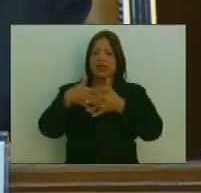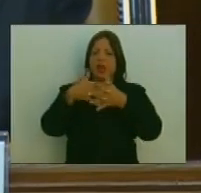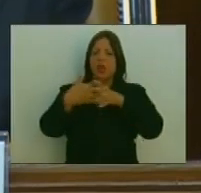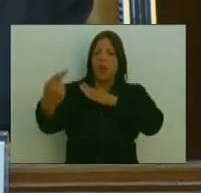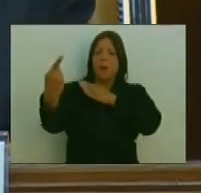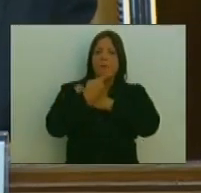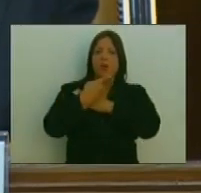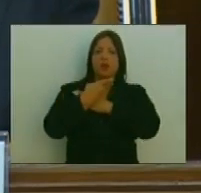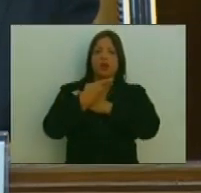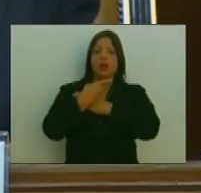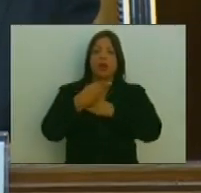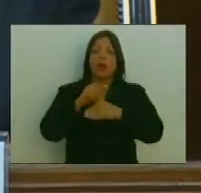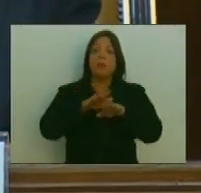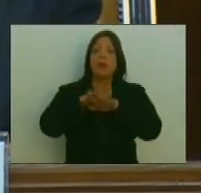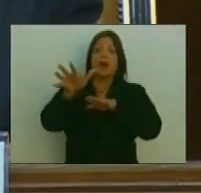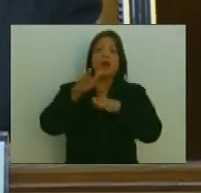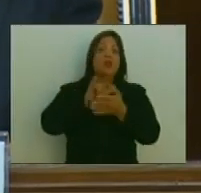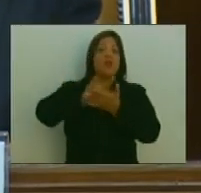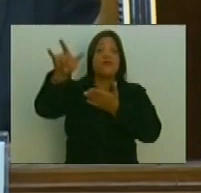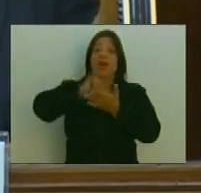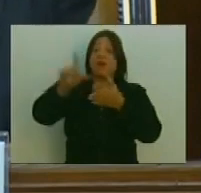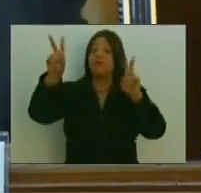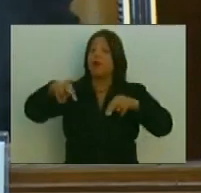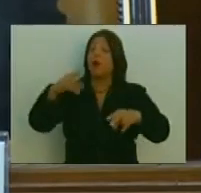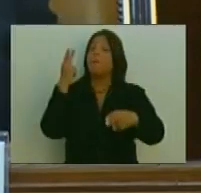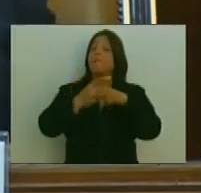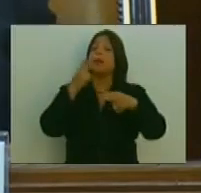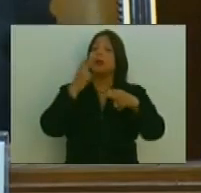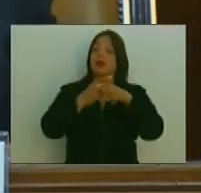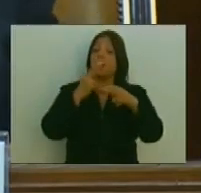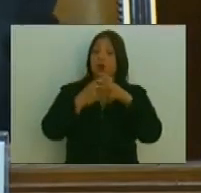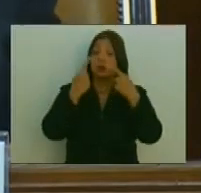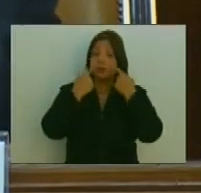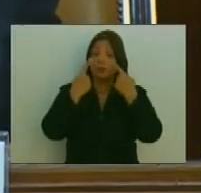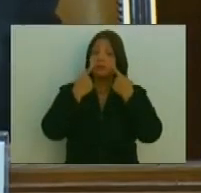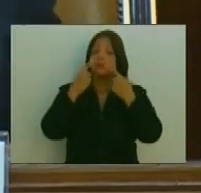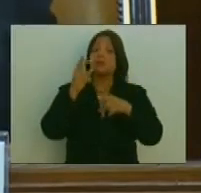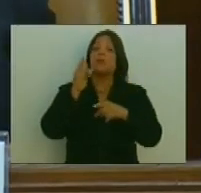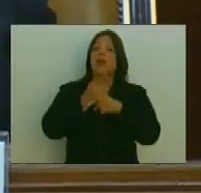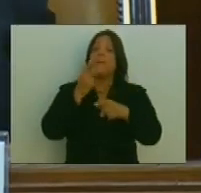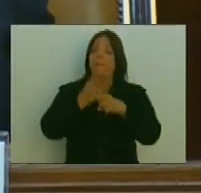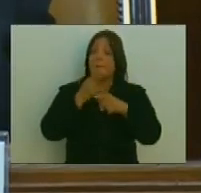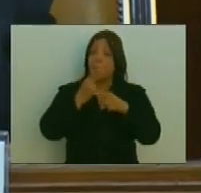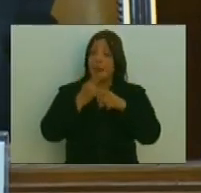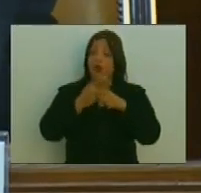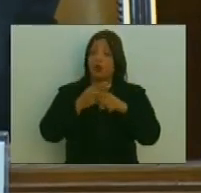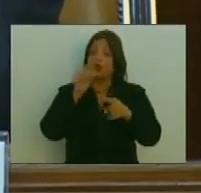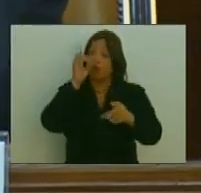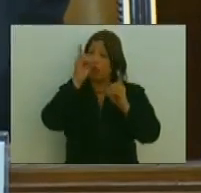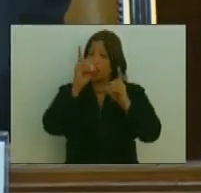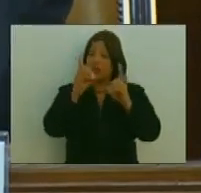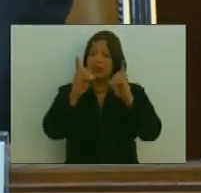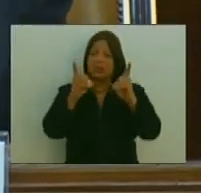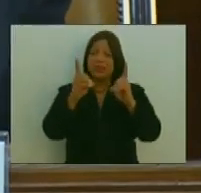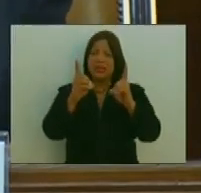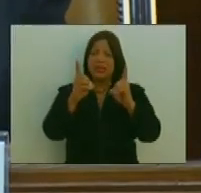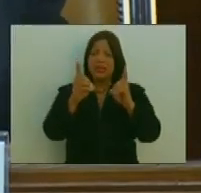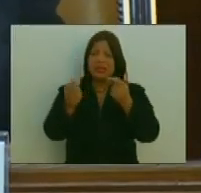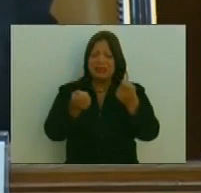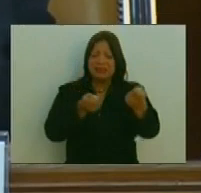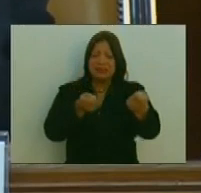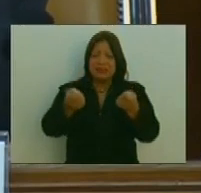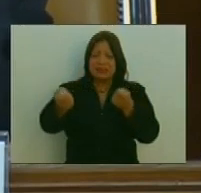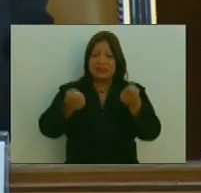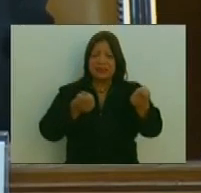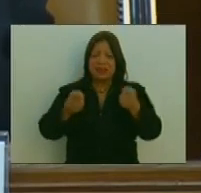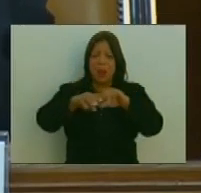un veto migratorio en un marco muy peligroso, porque lo hizo en el marco de una doctrina donde el hegemón dominante